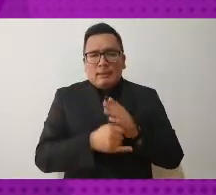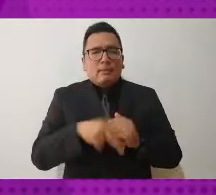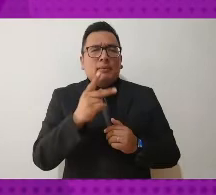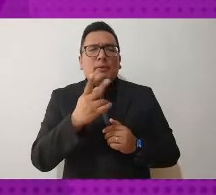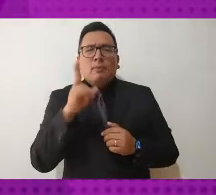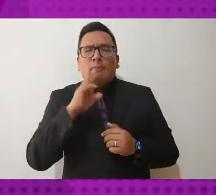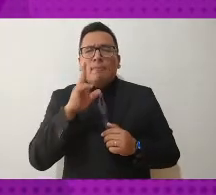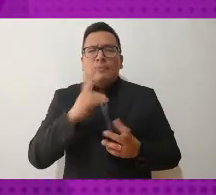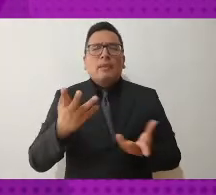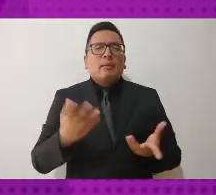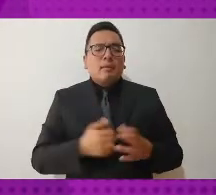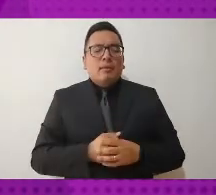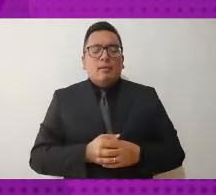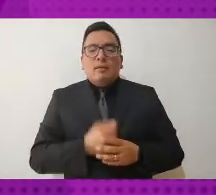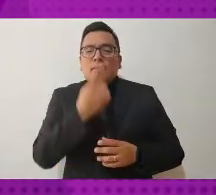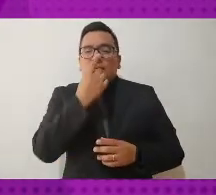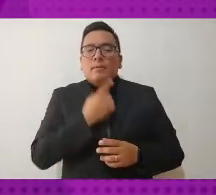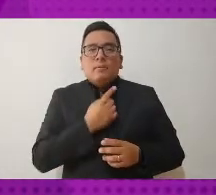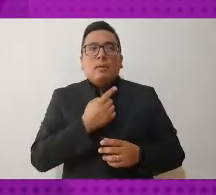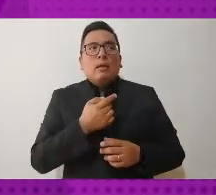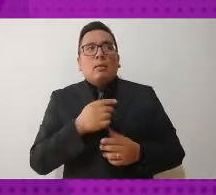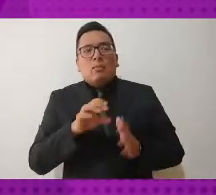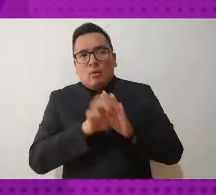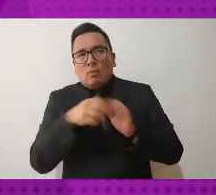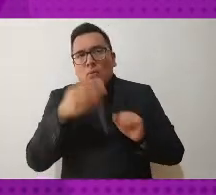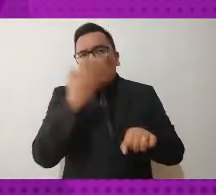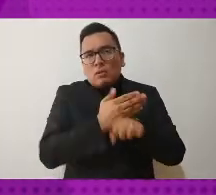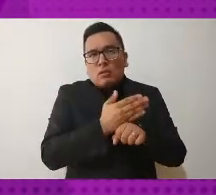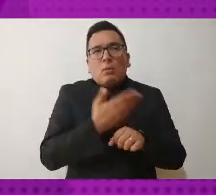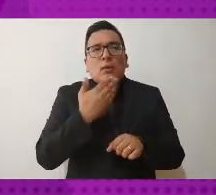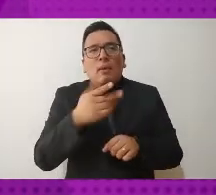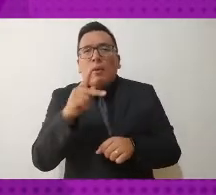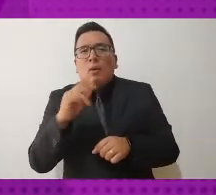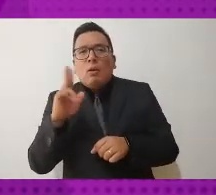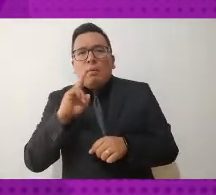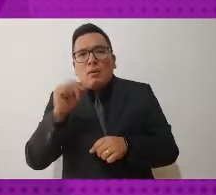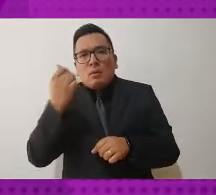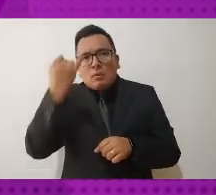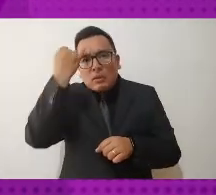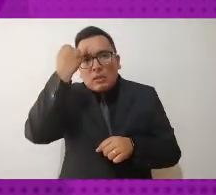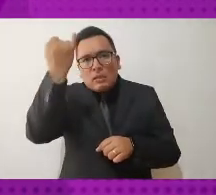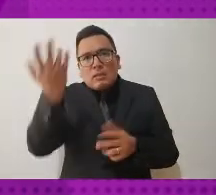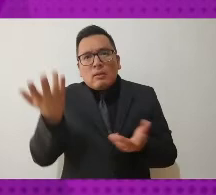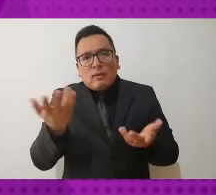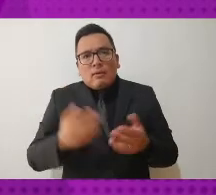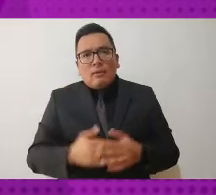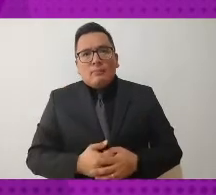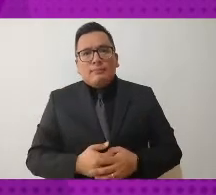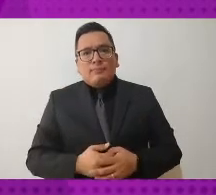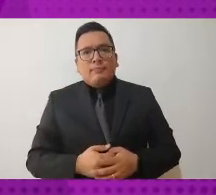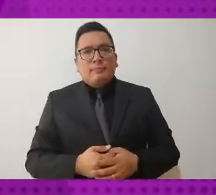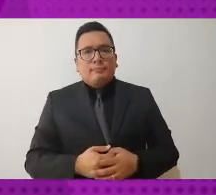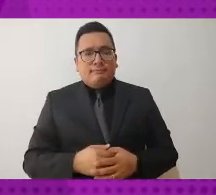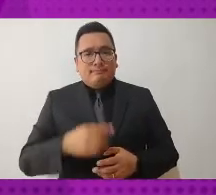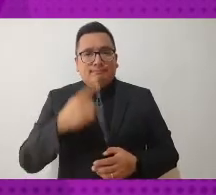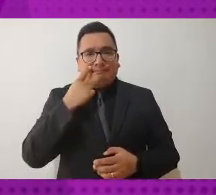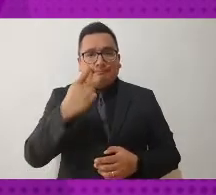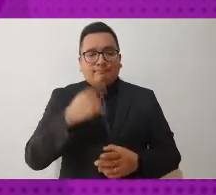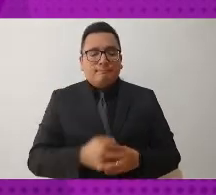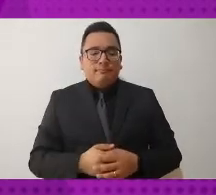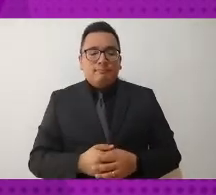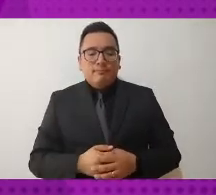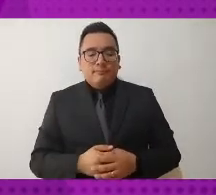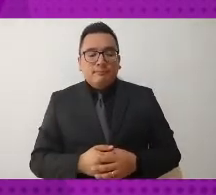mecanismo han pensado ustedes para evitar ese tipo de simulaciones en estos cargos Pues mira dentro de